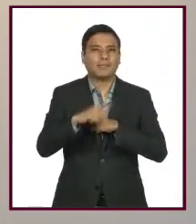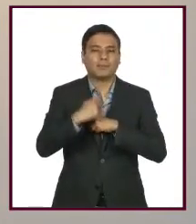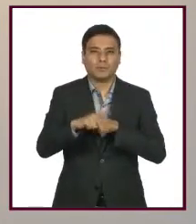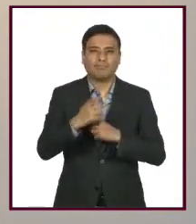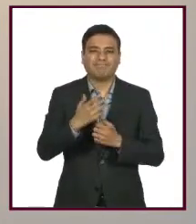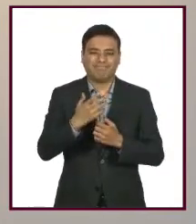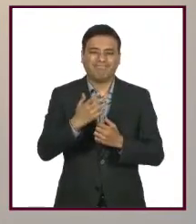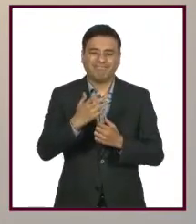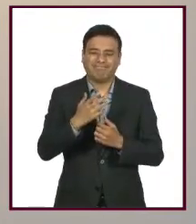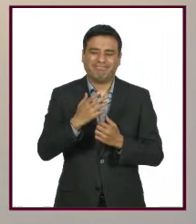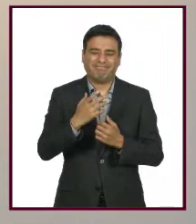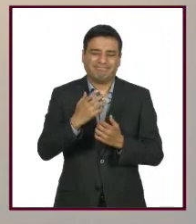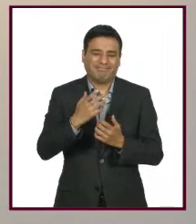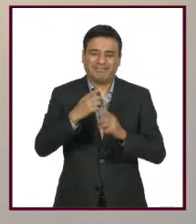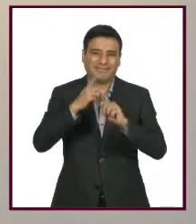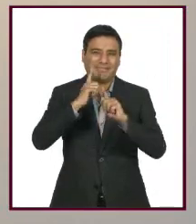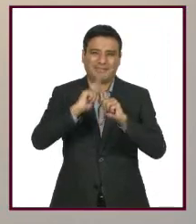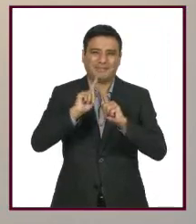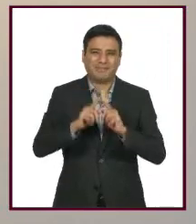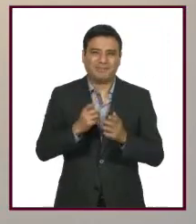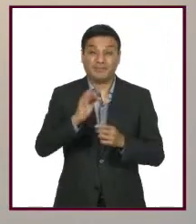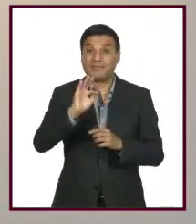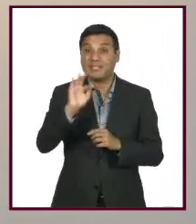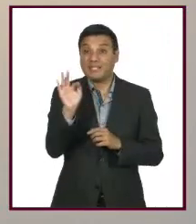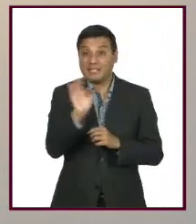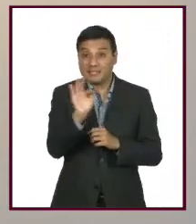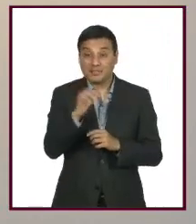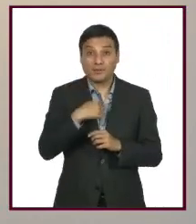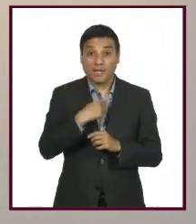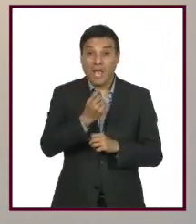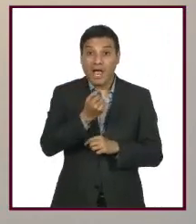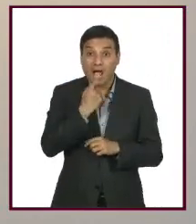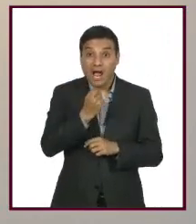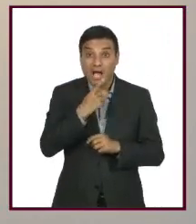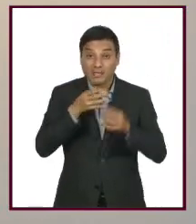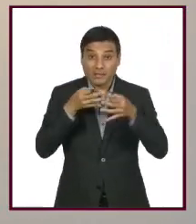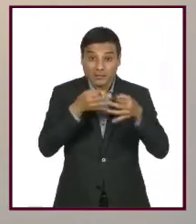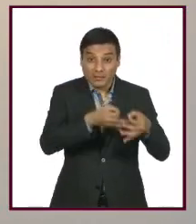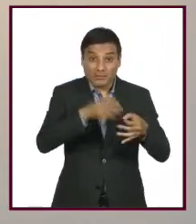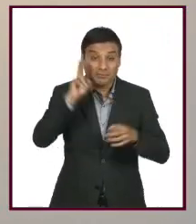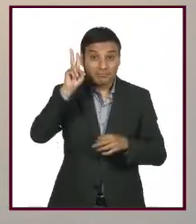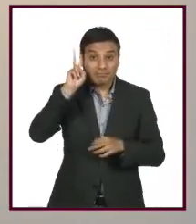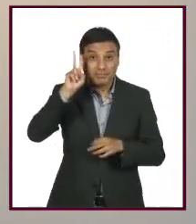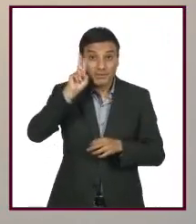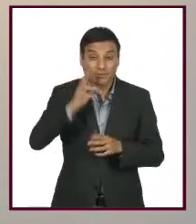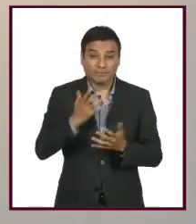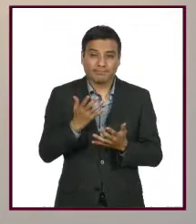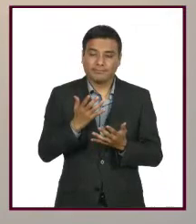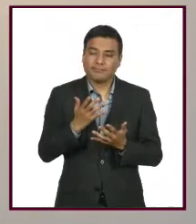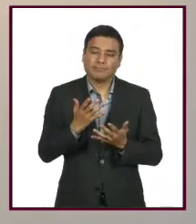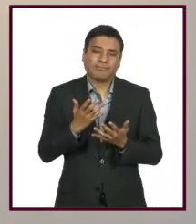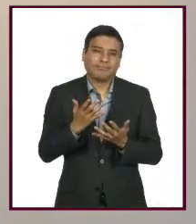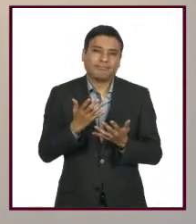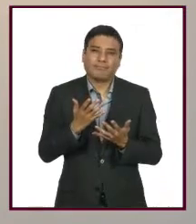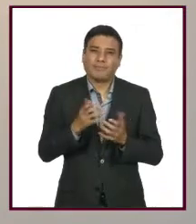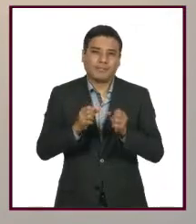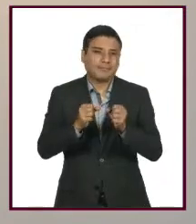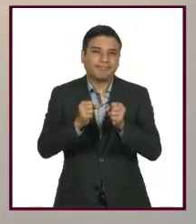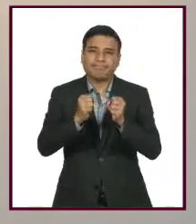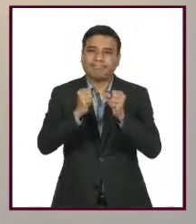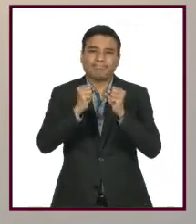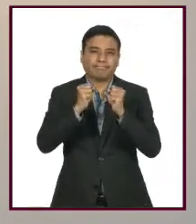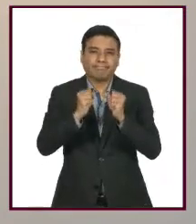forma irreversible y si se genera un trastorno por consumo, una dependencia a esta sustancia, como hemos visto, todos los